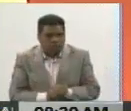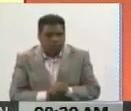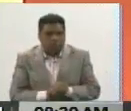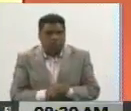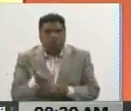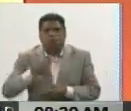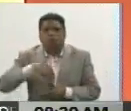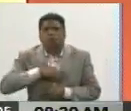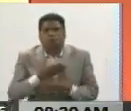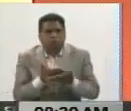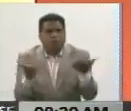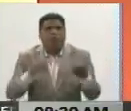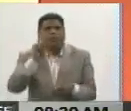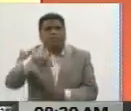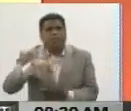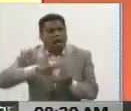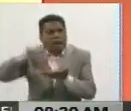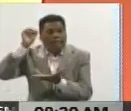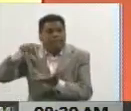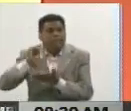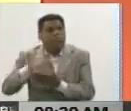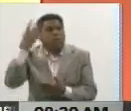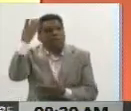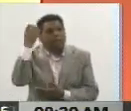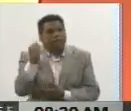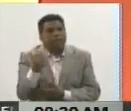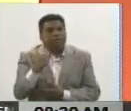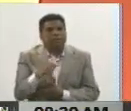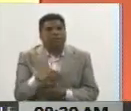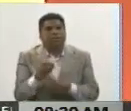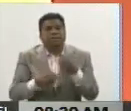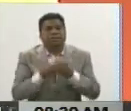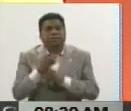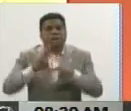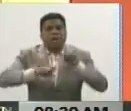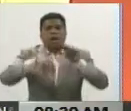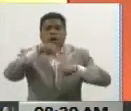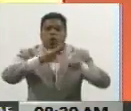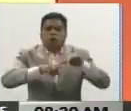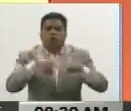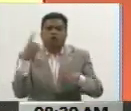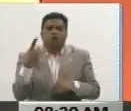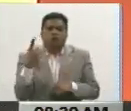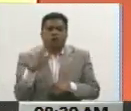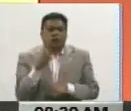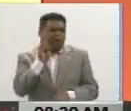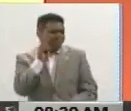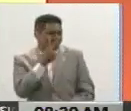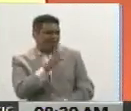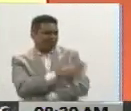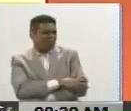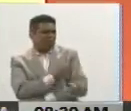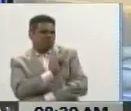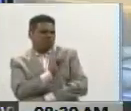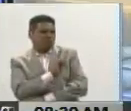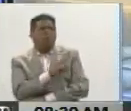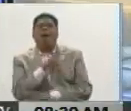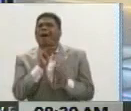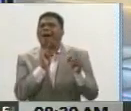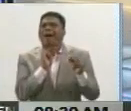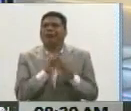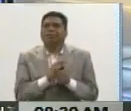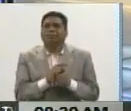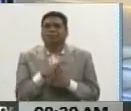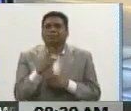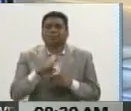estamos también aprendiendo y entender que bueno, esto se nutre desde la construcción y no solo desde la contemplación. Y también se nutre, tomando tu palabra, desde